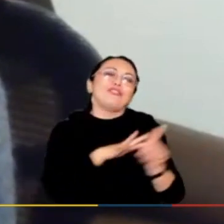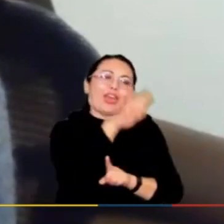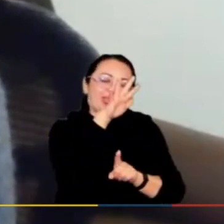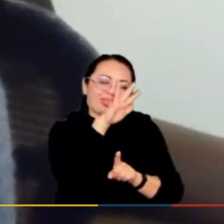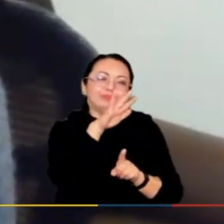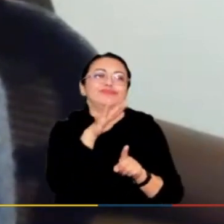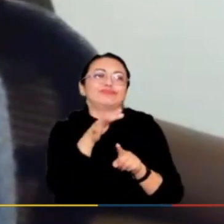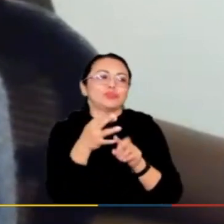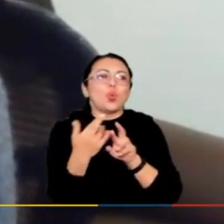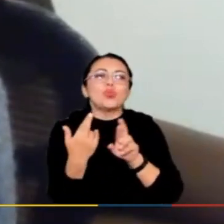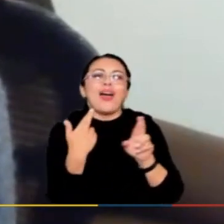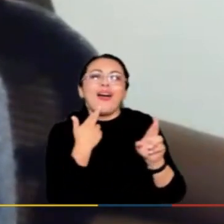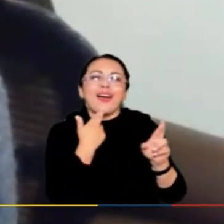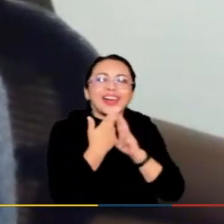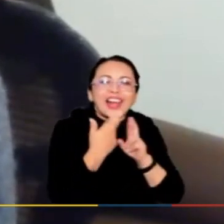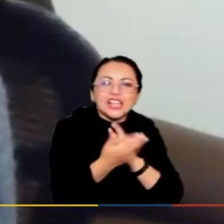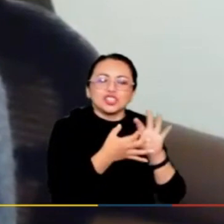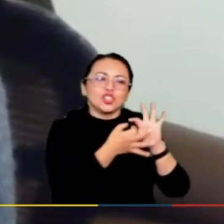contractual. Sin embargo,